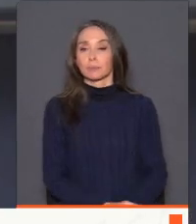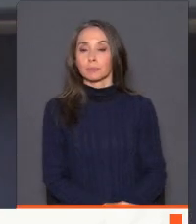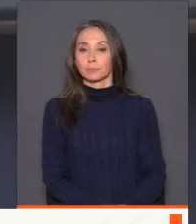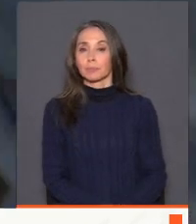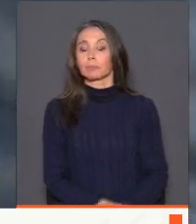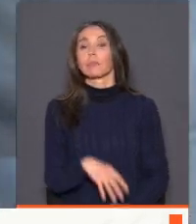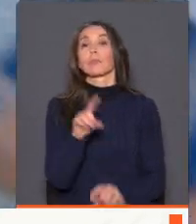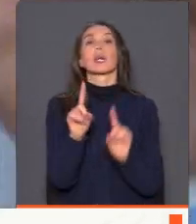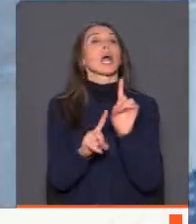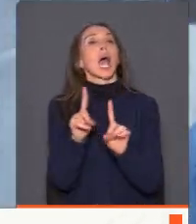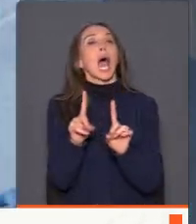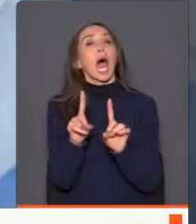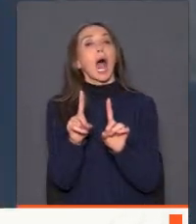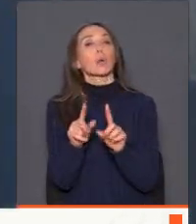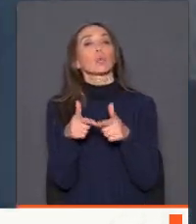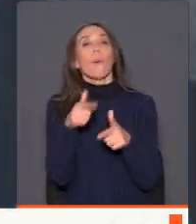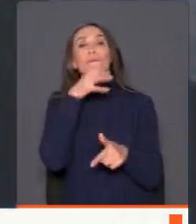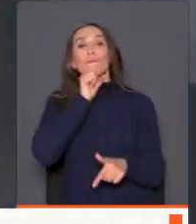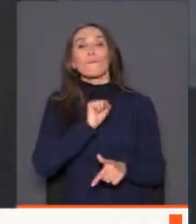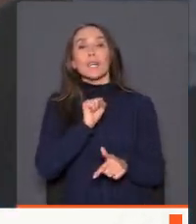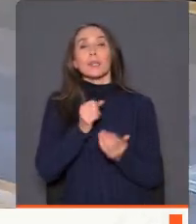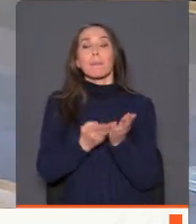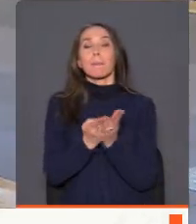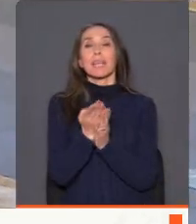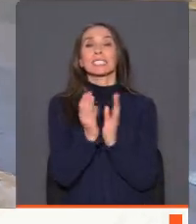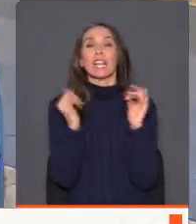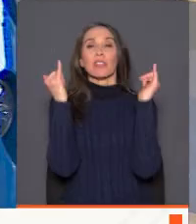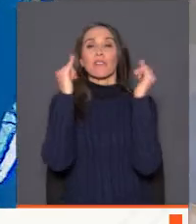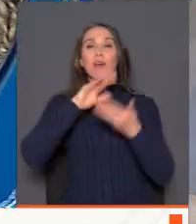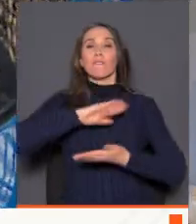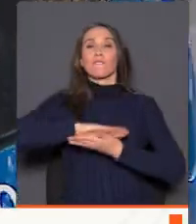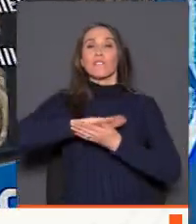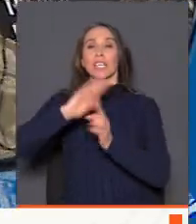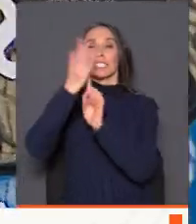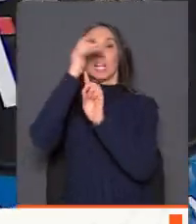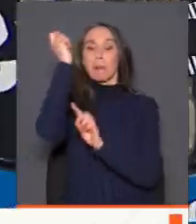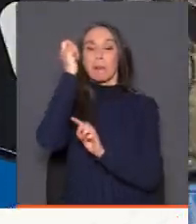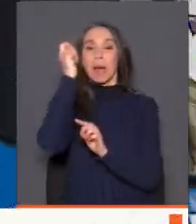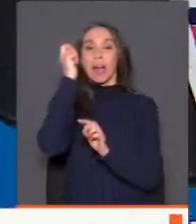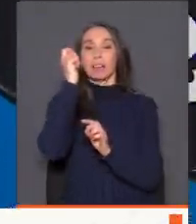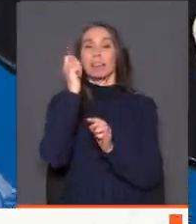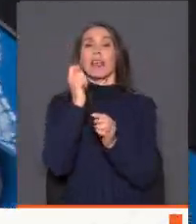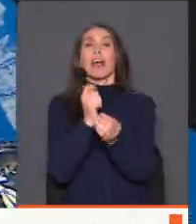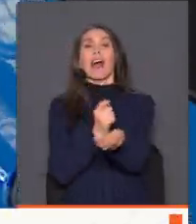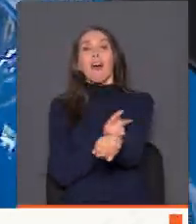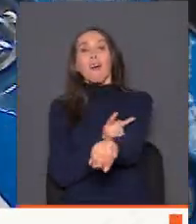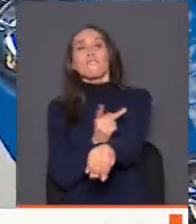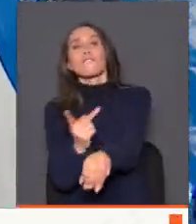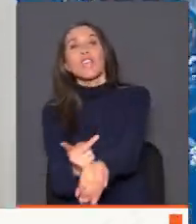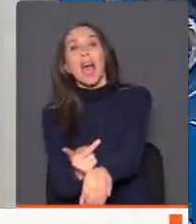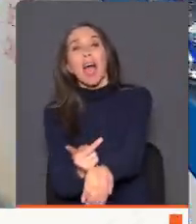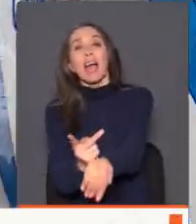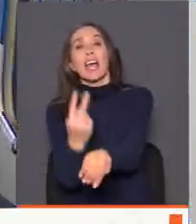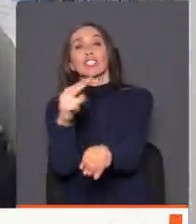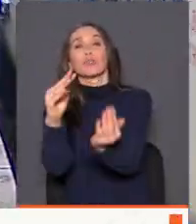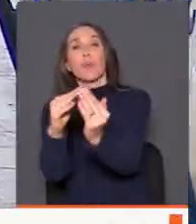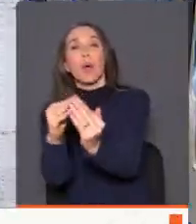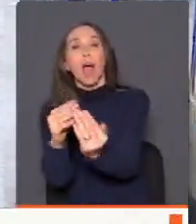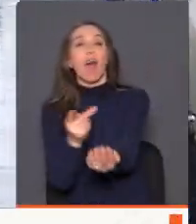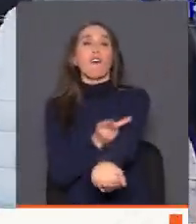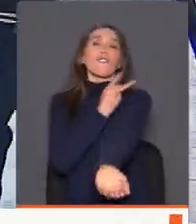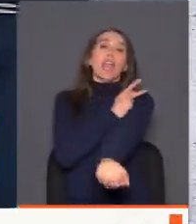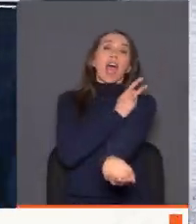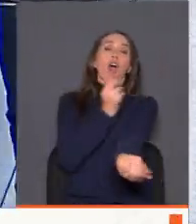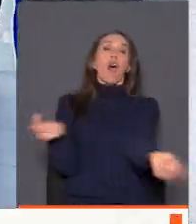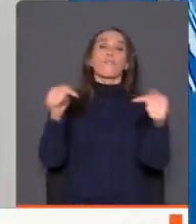Son algunos de los afortunados que ya comienzan a disfrutar las fiestas patrias, viajando a su casa o viniendo a Santiago a abastecerse en el